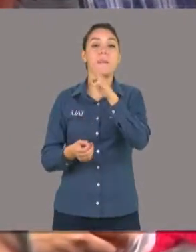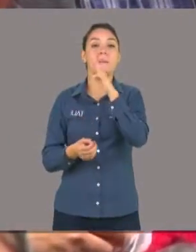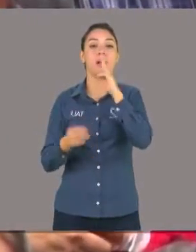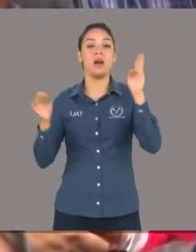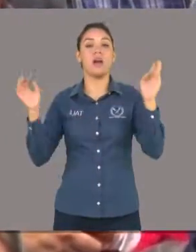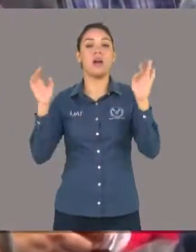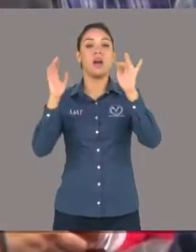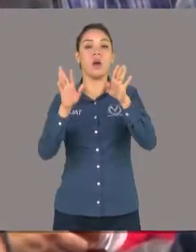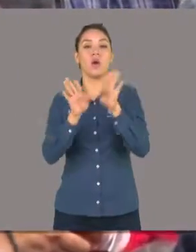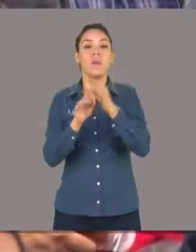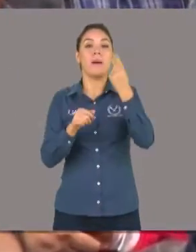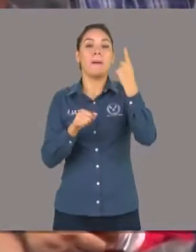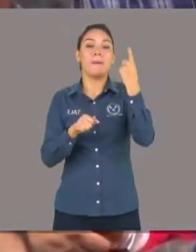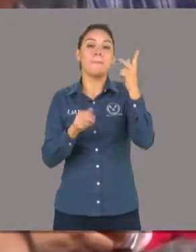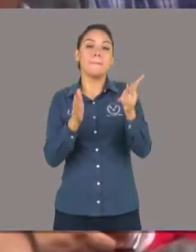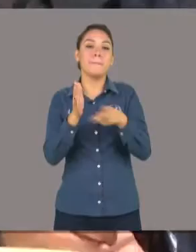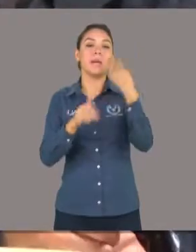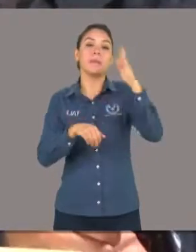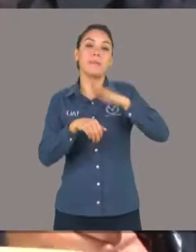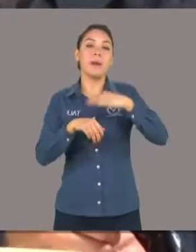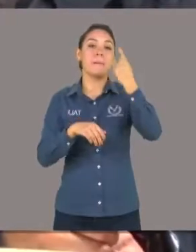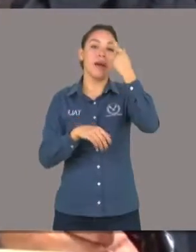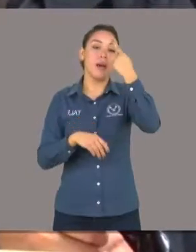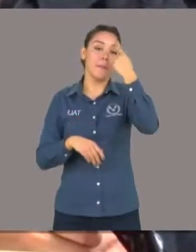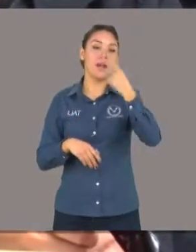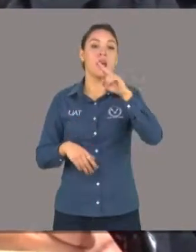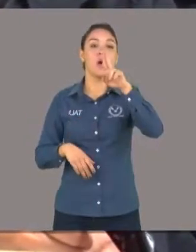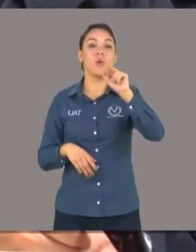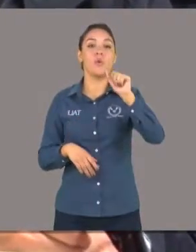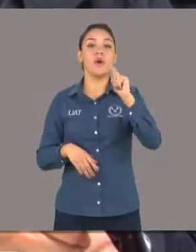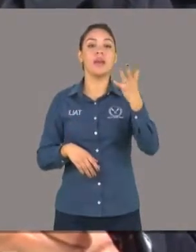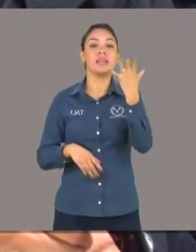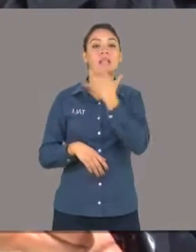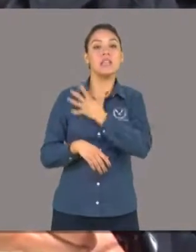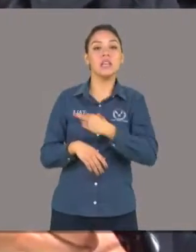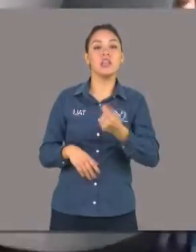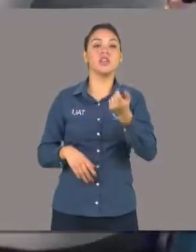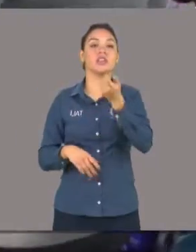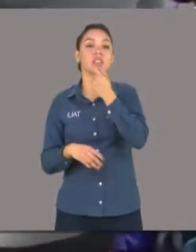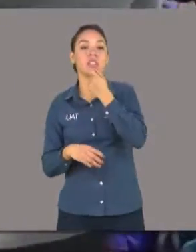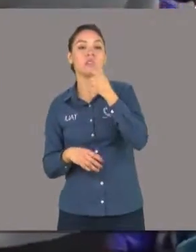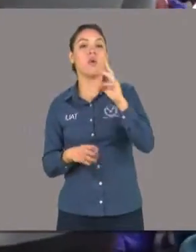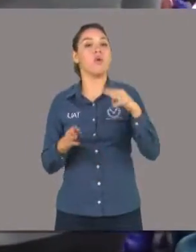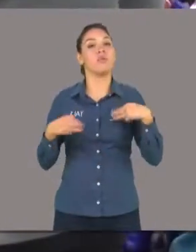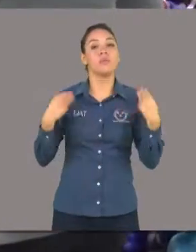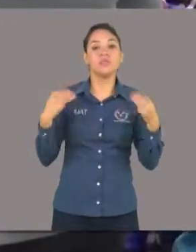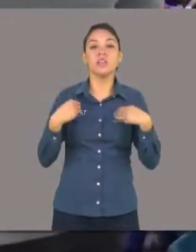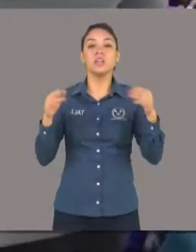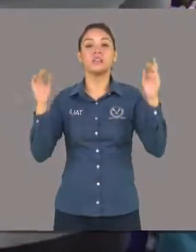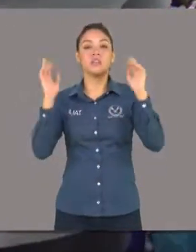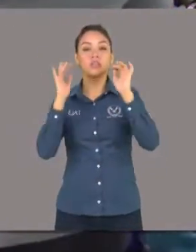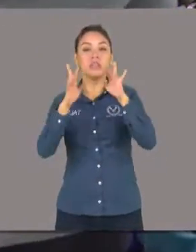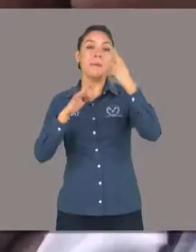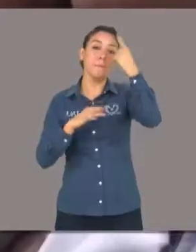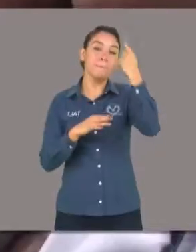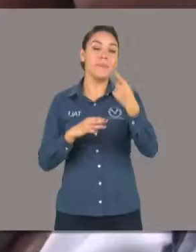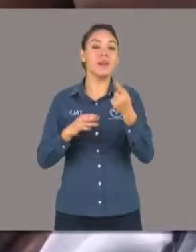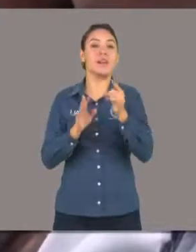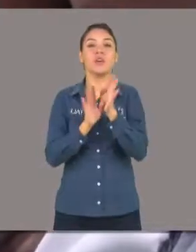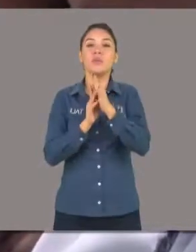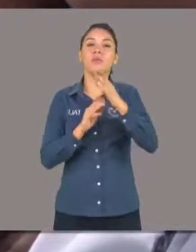padres de familia que una vez más han depositado en la UAD la confianza para que sus hijos, niños y o adolescentes